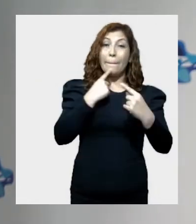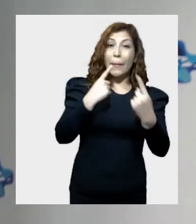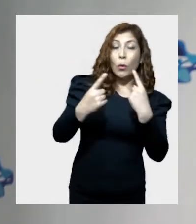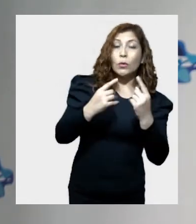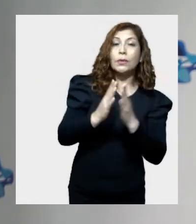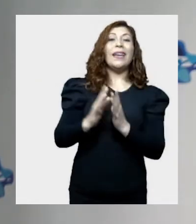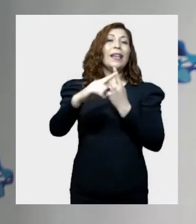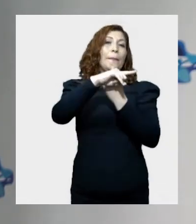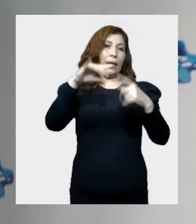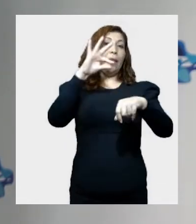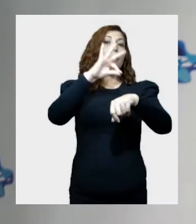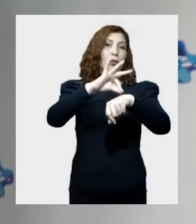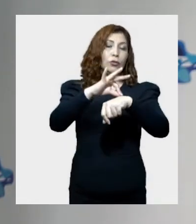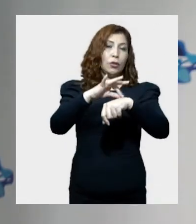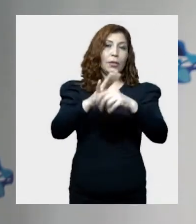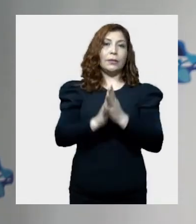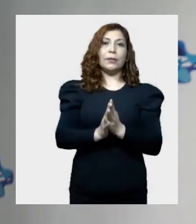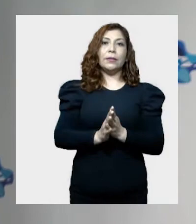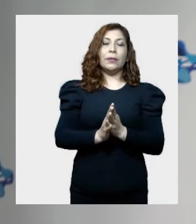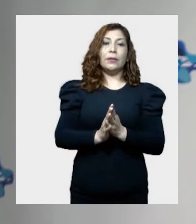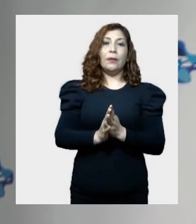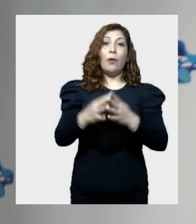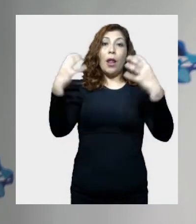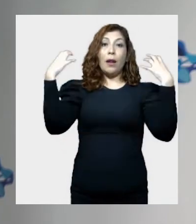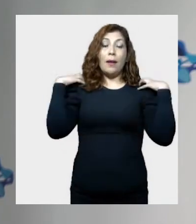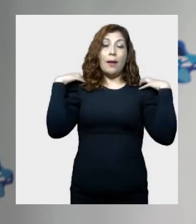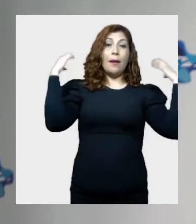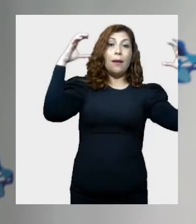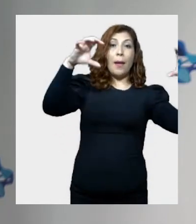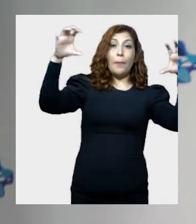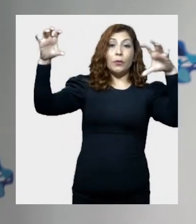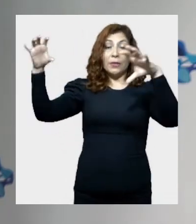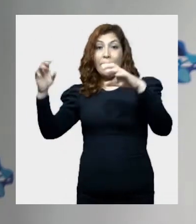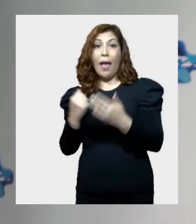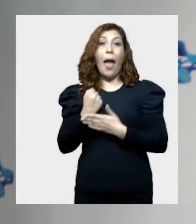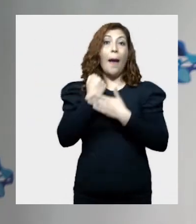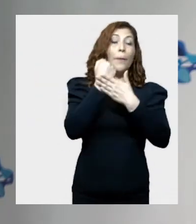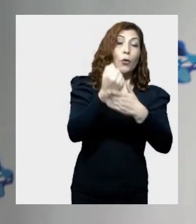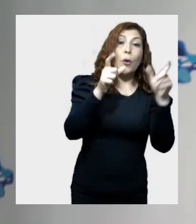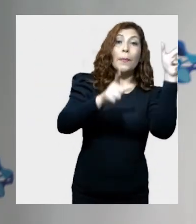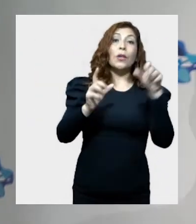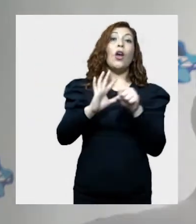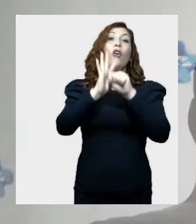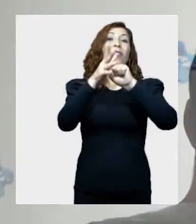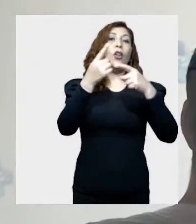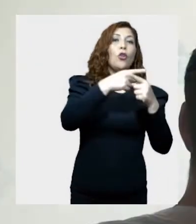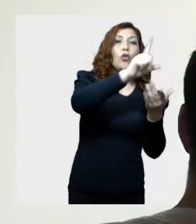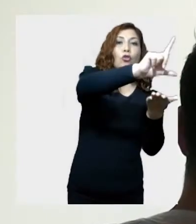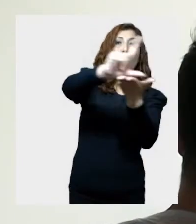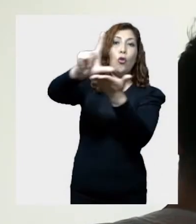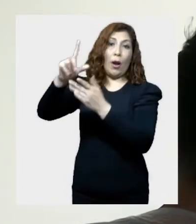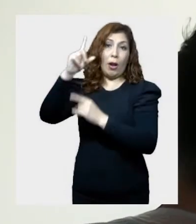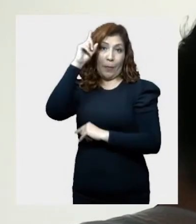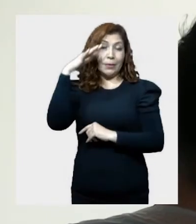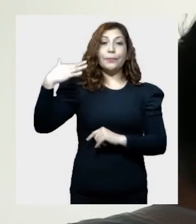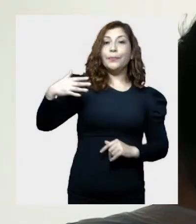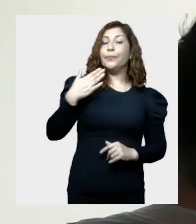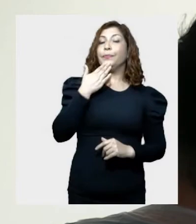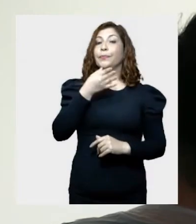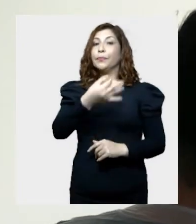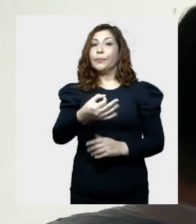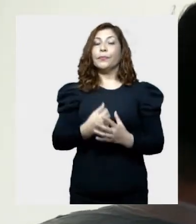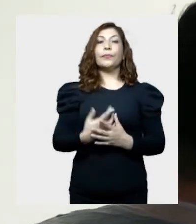de los médicos de la unidad fue asignado a apoyo de pacientes COVID en otras áreas del hospital. Es importante